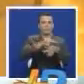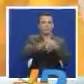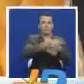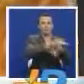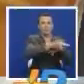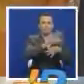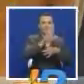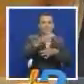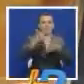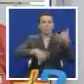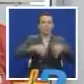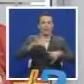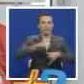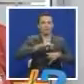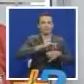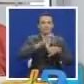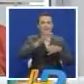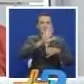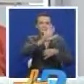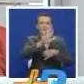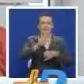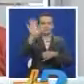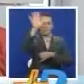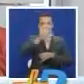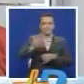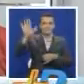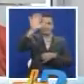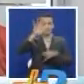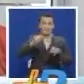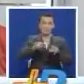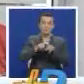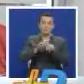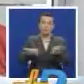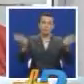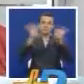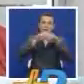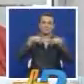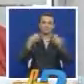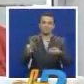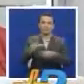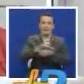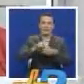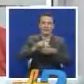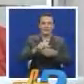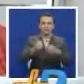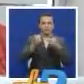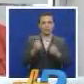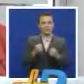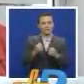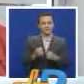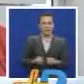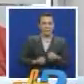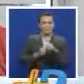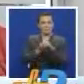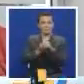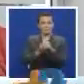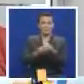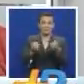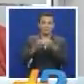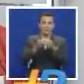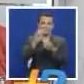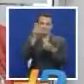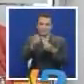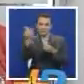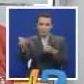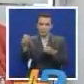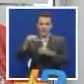Deportivos Departamentales. Fortaleciendo las ligas, como te digo, fortaleciendo el apoyo al deportista y fortaleciendo los técnicos, que es lo